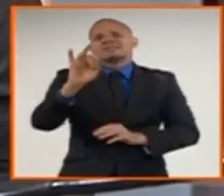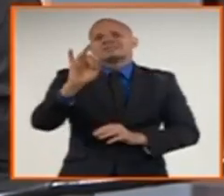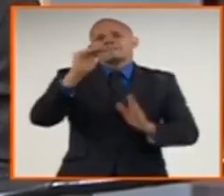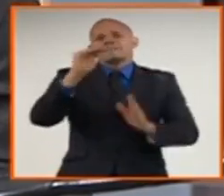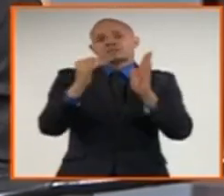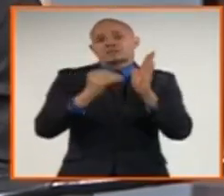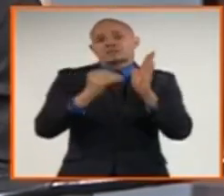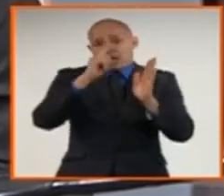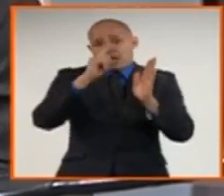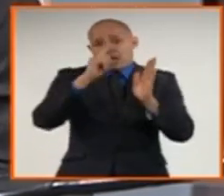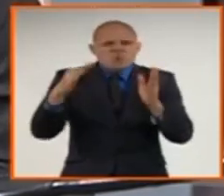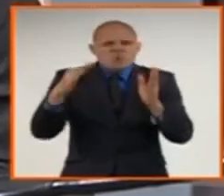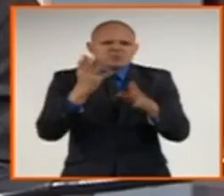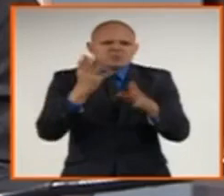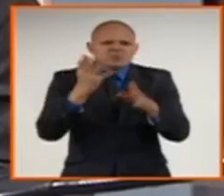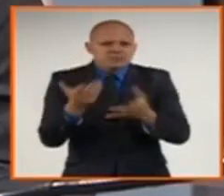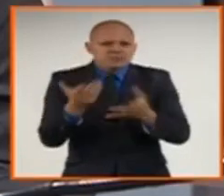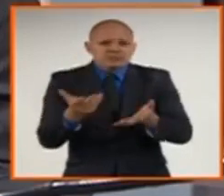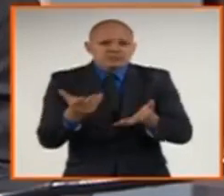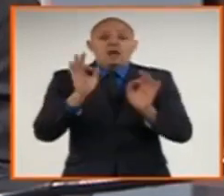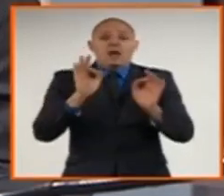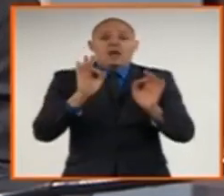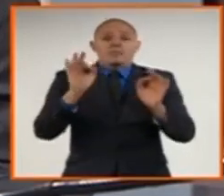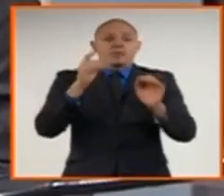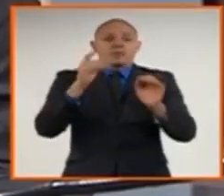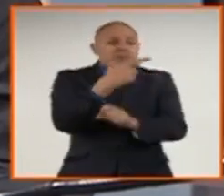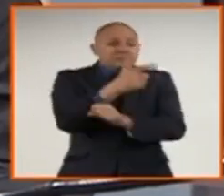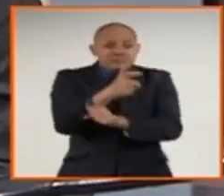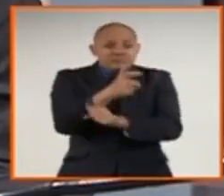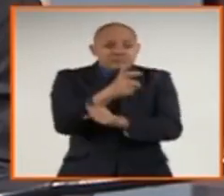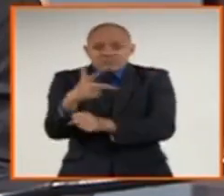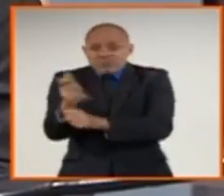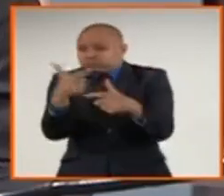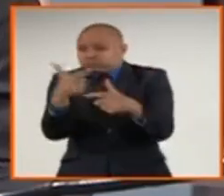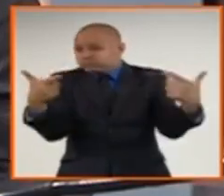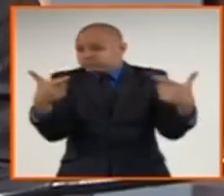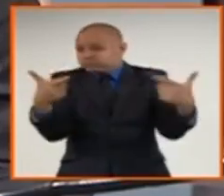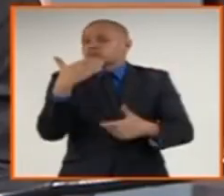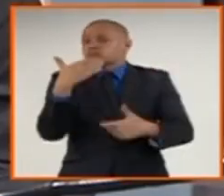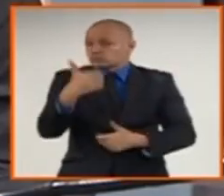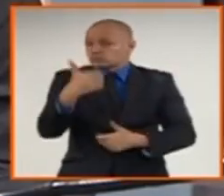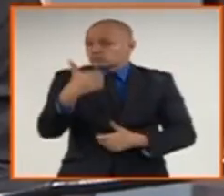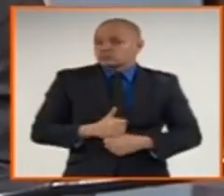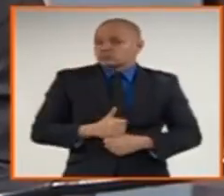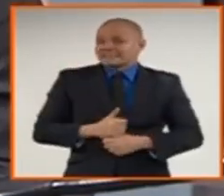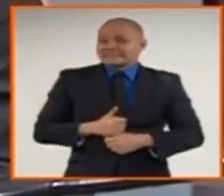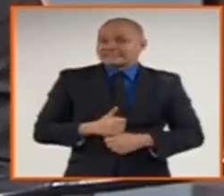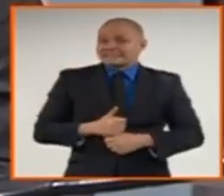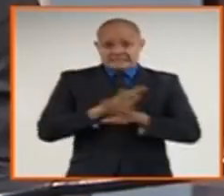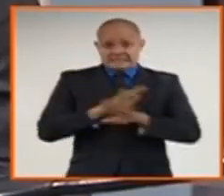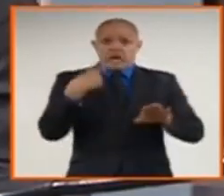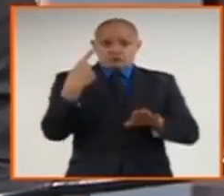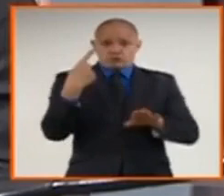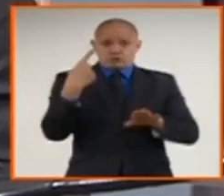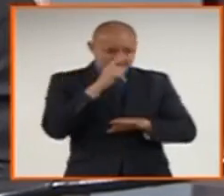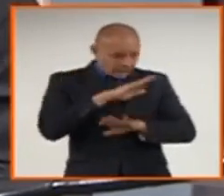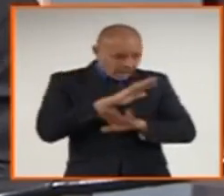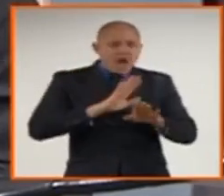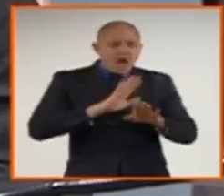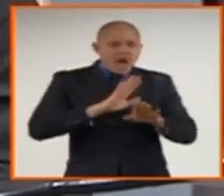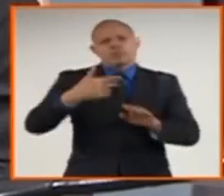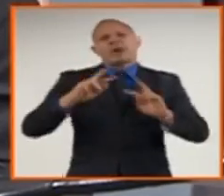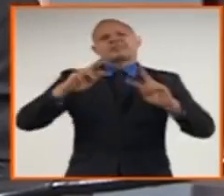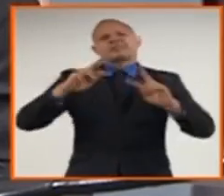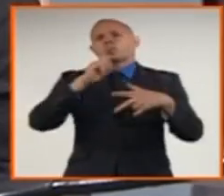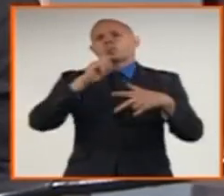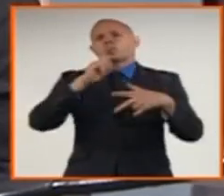3 millones de dosis aplicadas, porque son dos dosis de Soberana 02. Posteriormente se le aplicó una tercera dosis de Soberana Plus, o sea, más de 5 millones